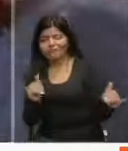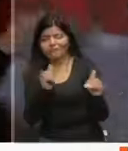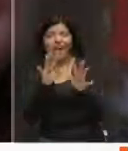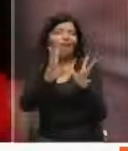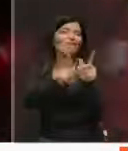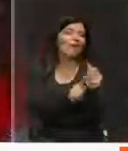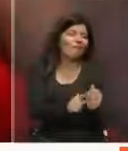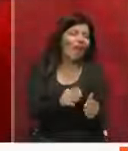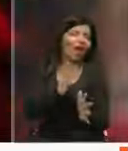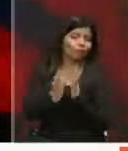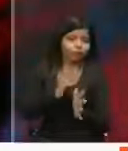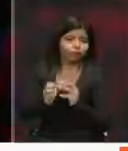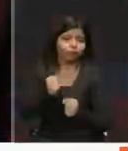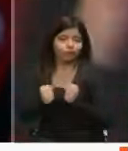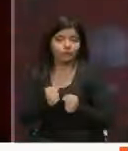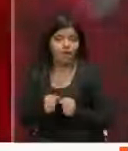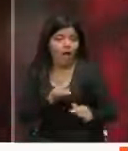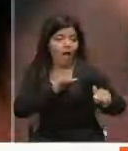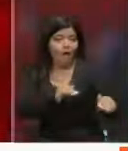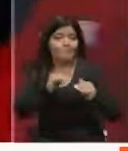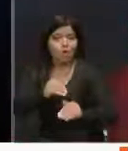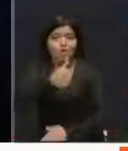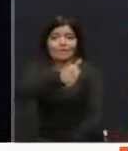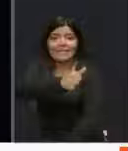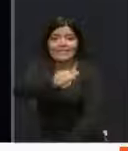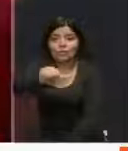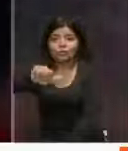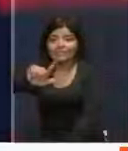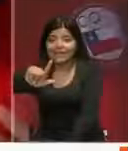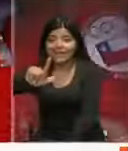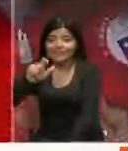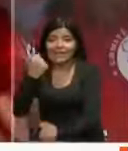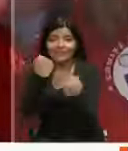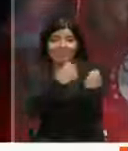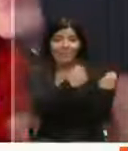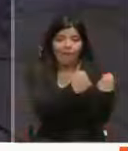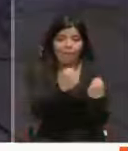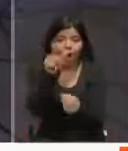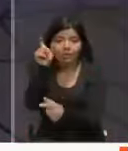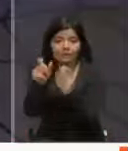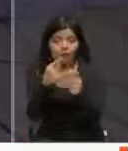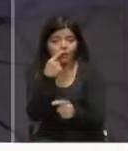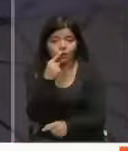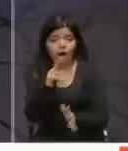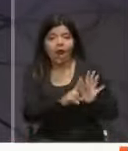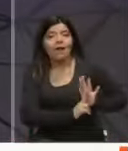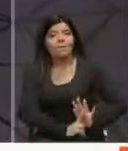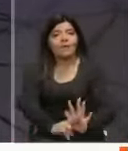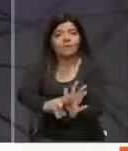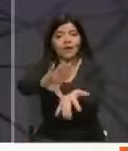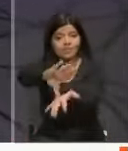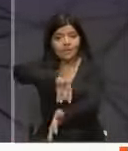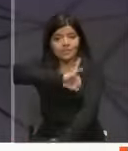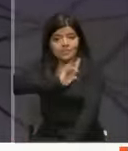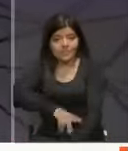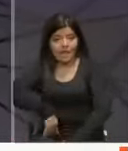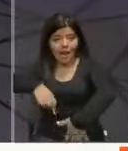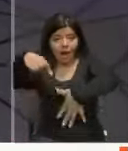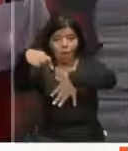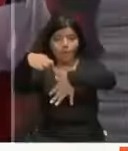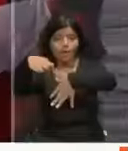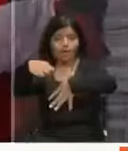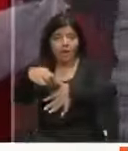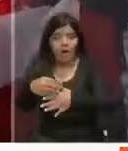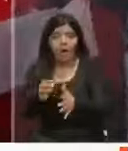familiar. Apoyo para los 667 deportistas que representarán a nuestro país en los Juegos Panamericanos.